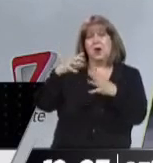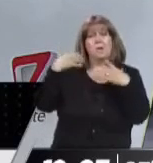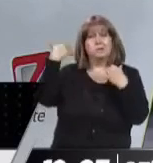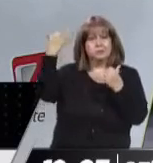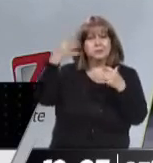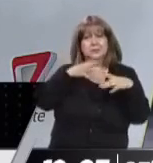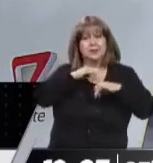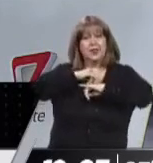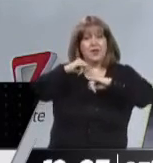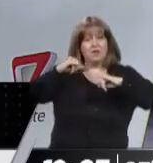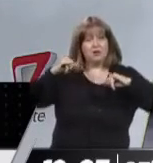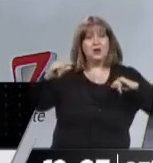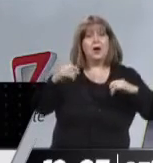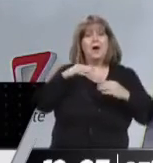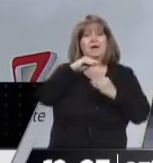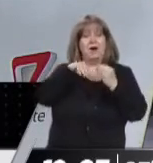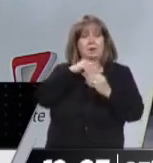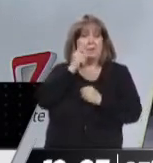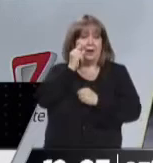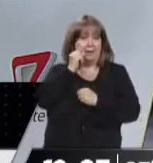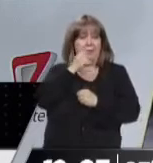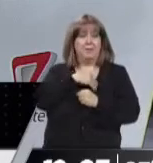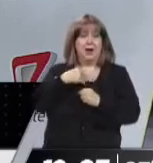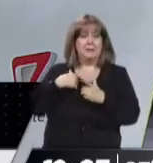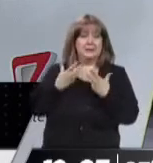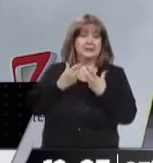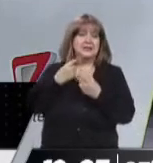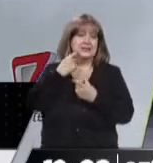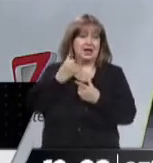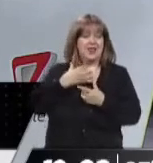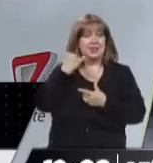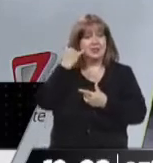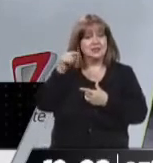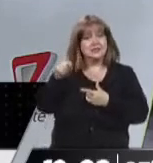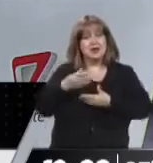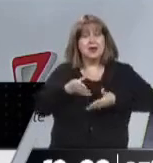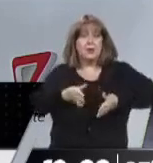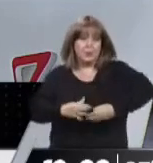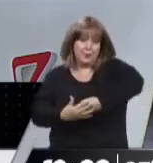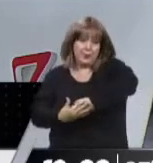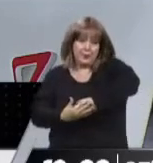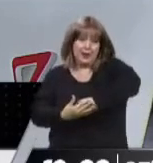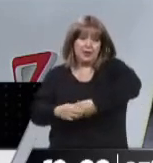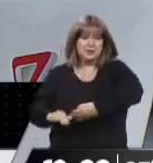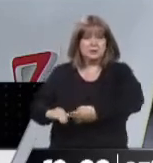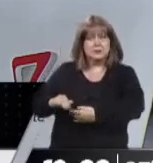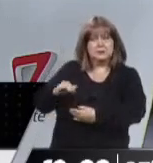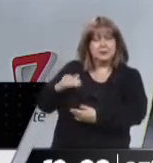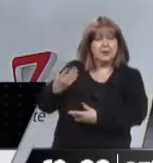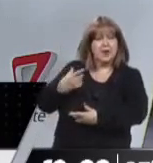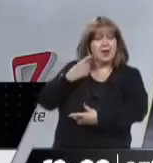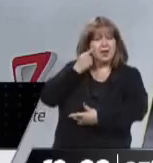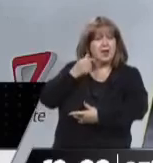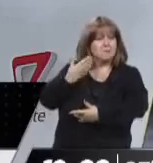campaña de difusión que arrancaron sus papás, ¿no? Que comenzaron cuando Beni fue diagnosticado y obviamente cuando empezaron a transcurrir los